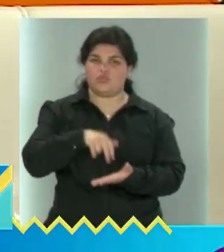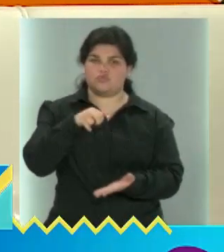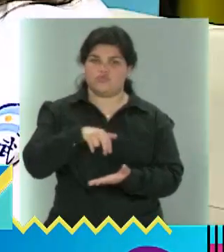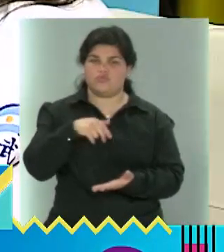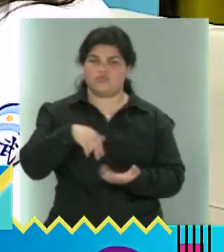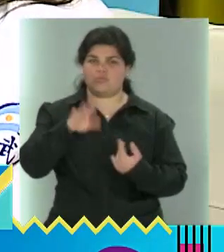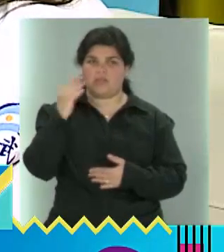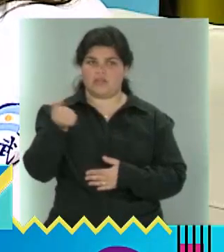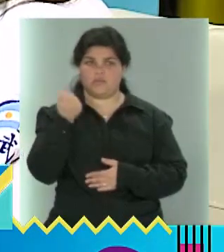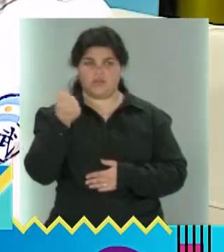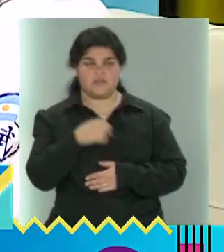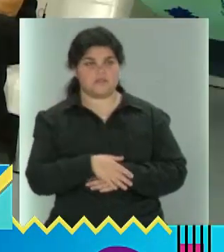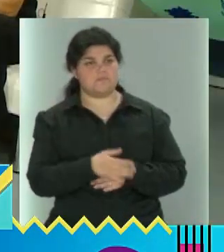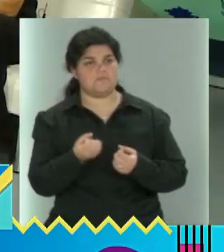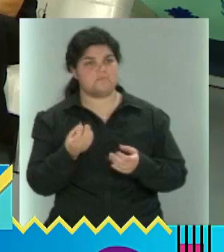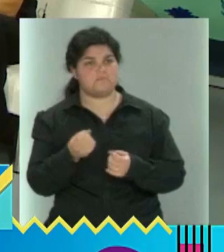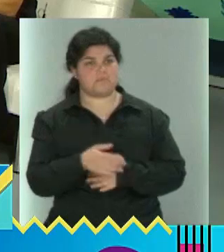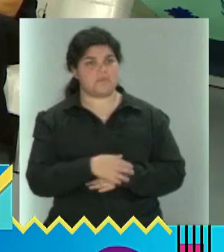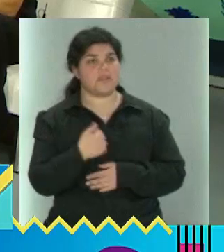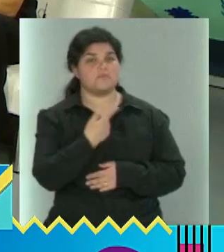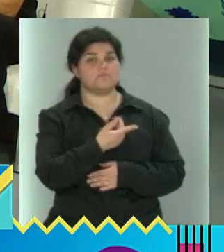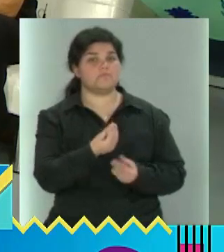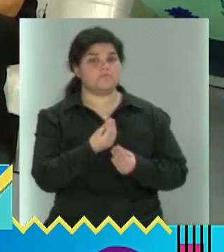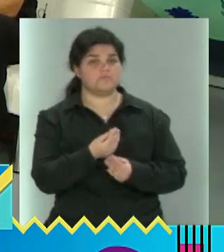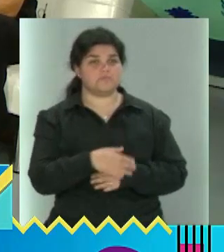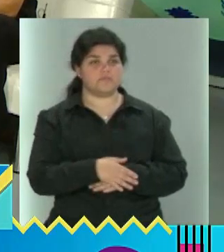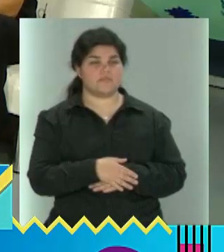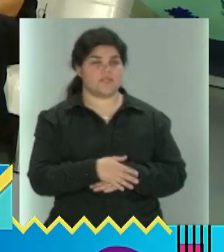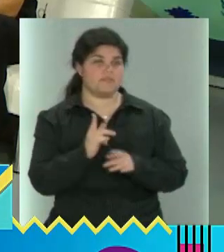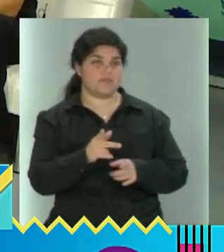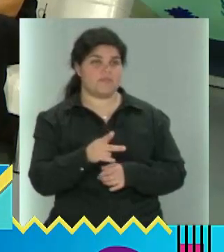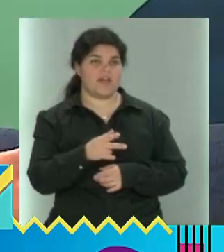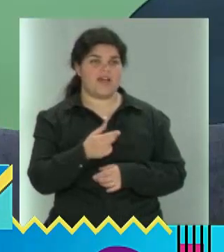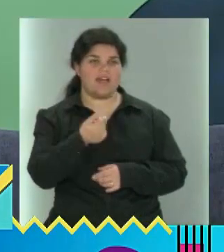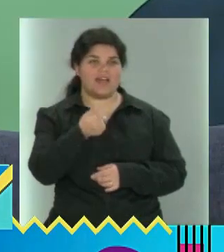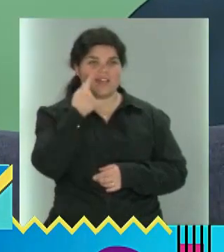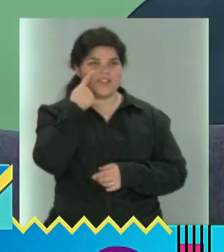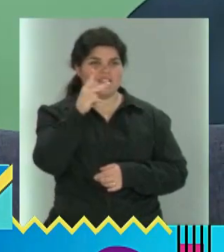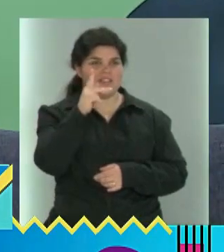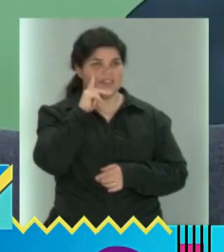patadas. Bien, buenísimo. ¿Y Edgardo, mañana? Yo voy a mostrar Aikido, es lo único que sé.